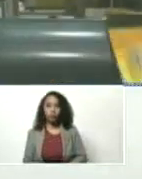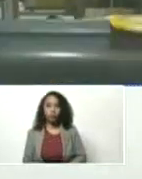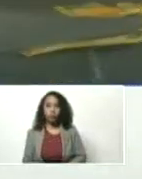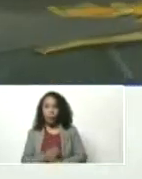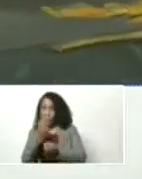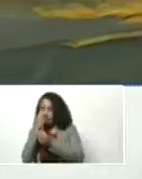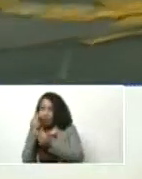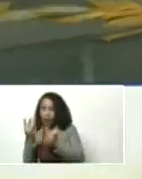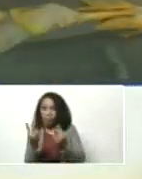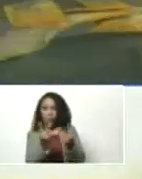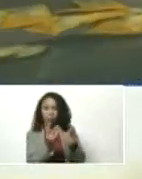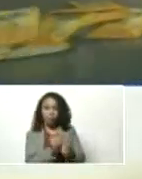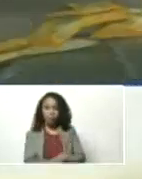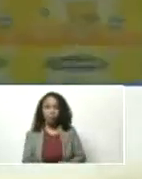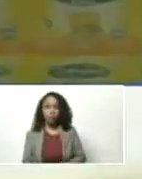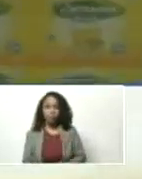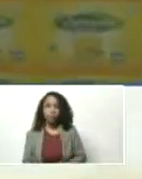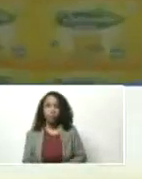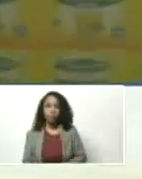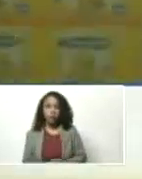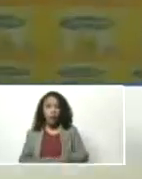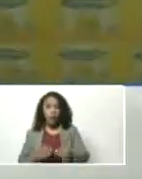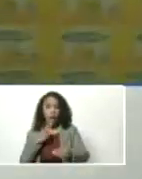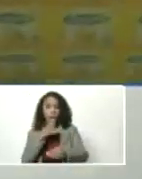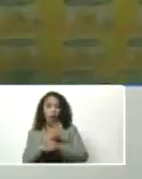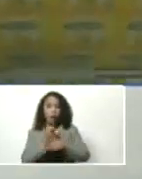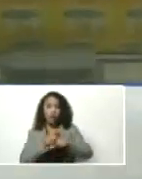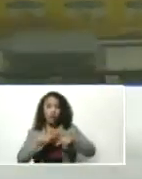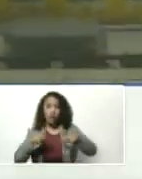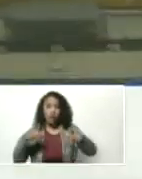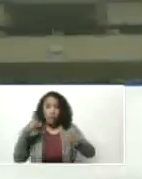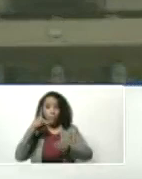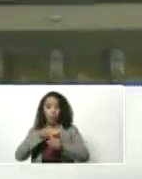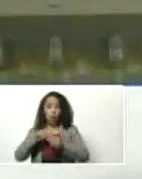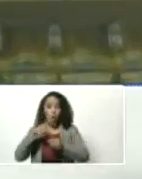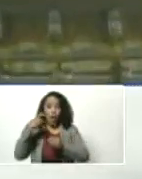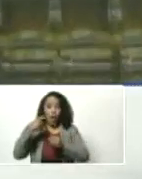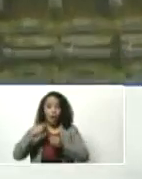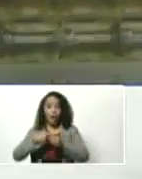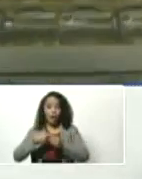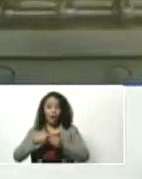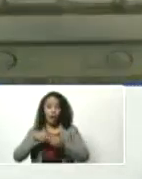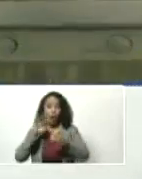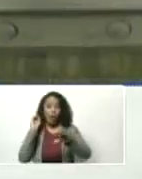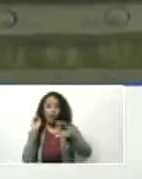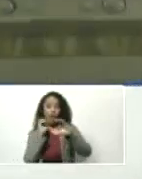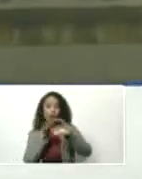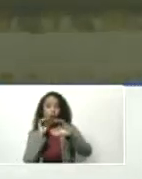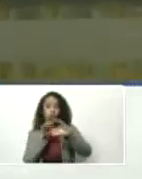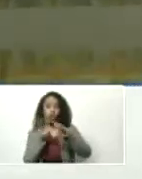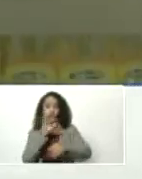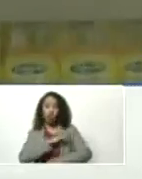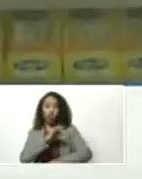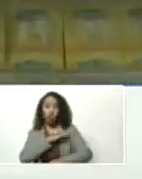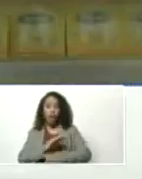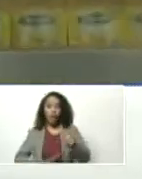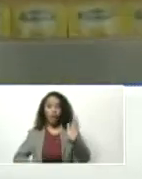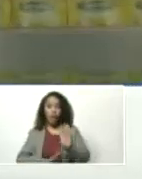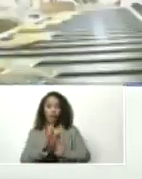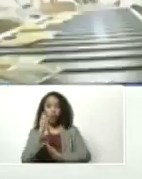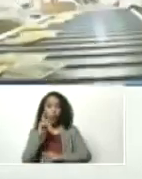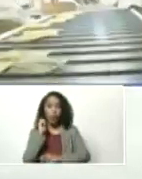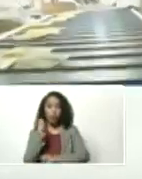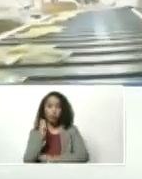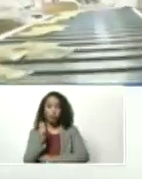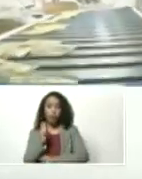Bienvenido. Irán las riquezas del petróleo y del gas a un fondo soberano para el desarrollo, para la